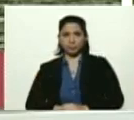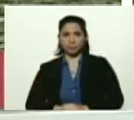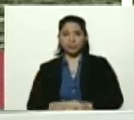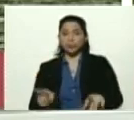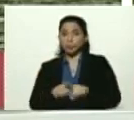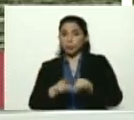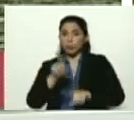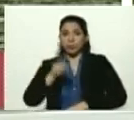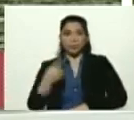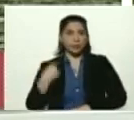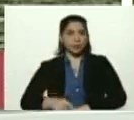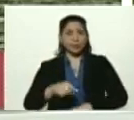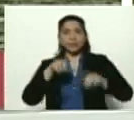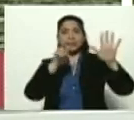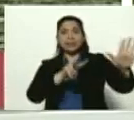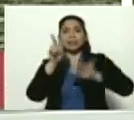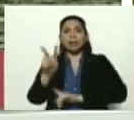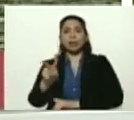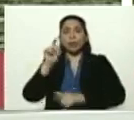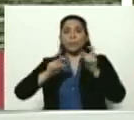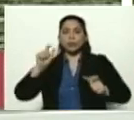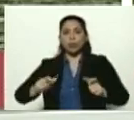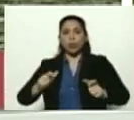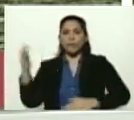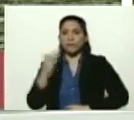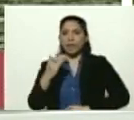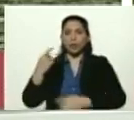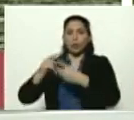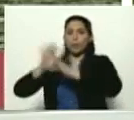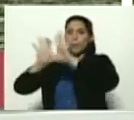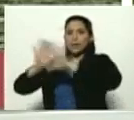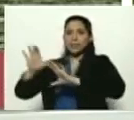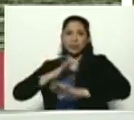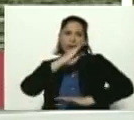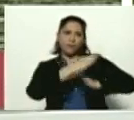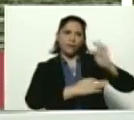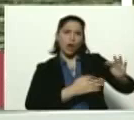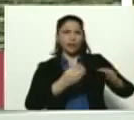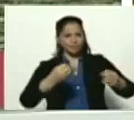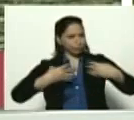Igualmente tenemos hoy 72 casos importados.